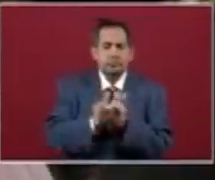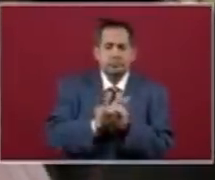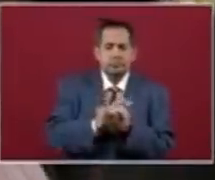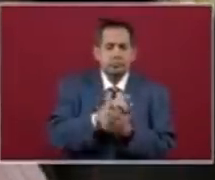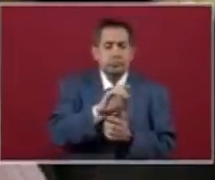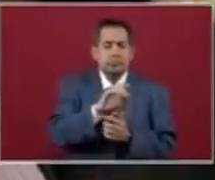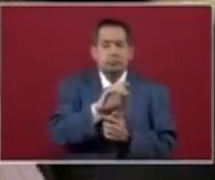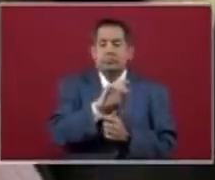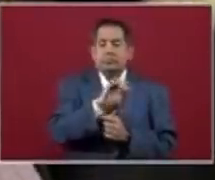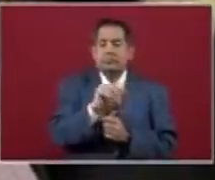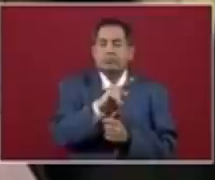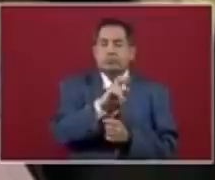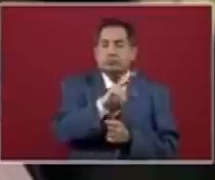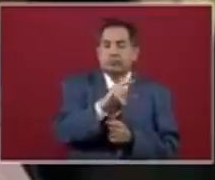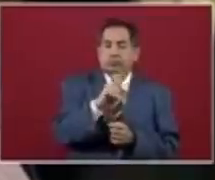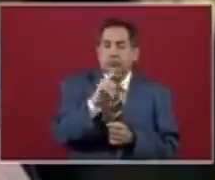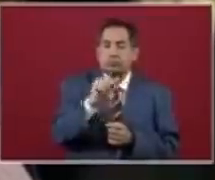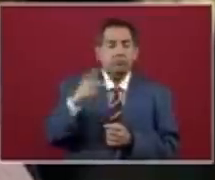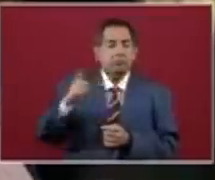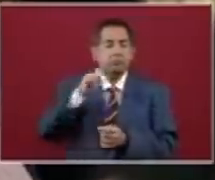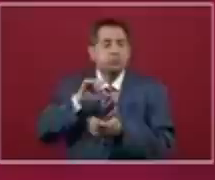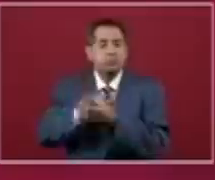Javier Duarte sobre su esposa que vive con austeridad.